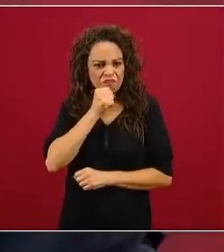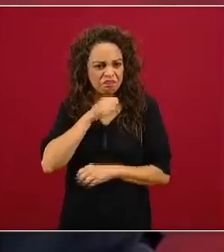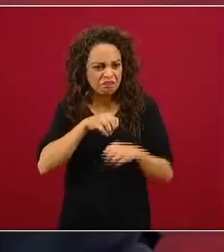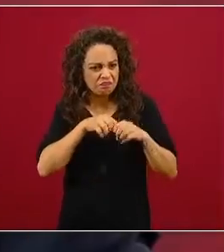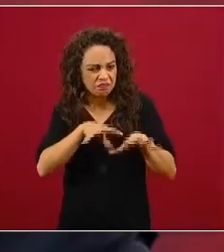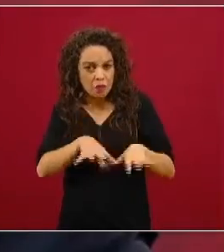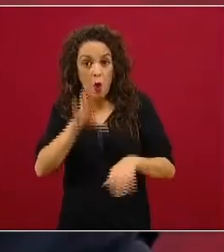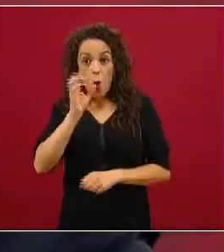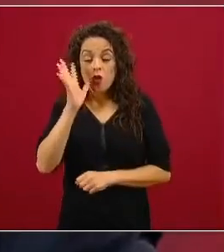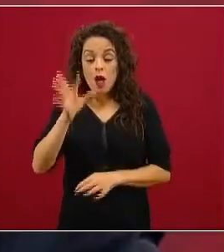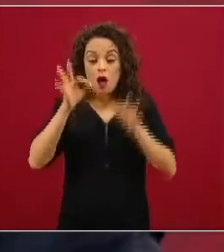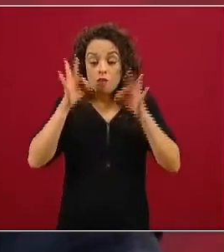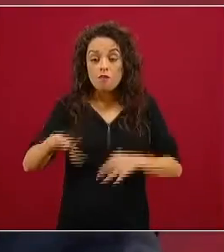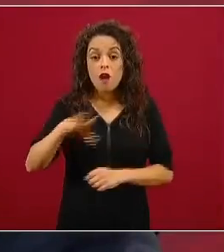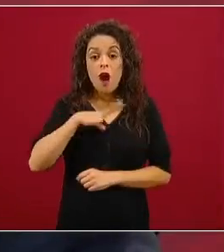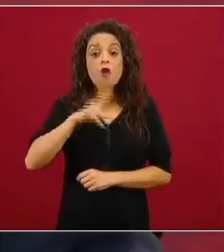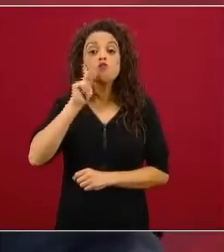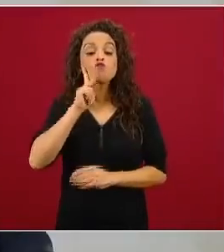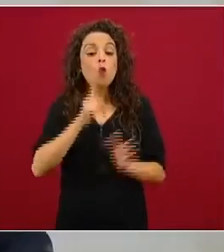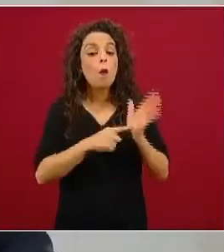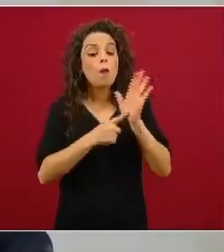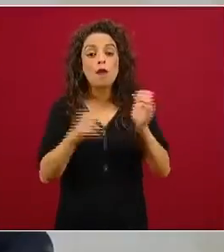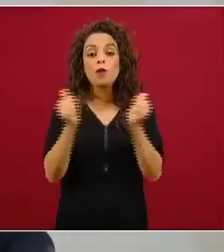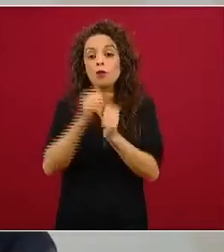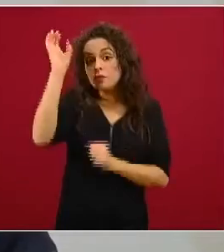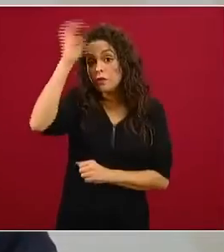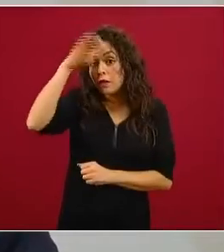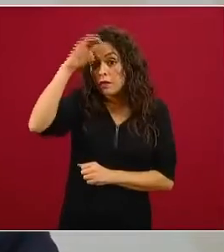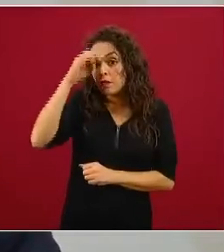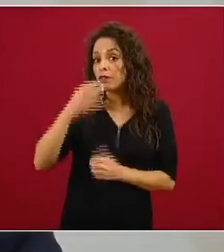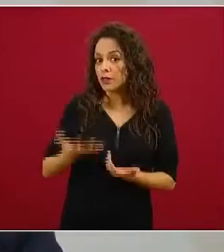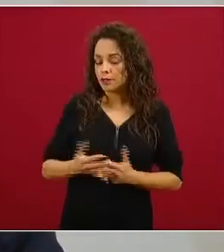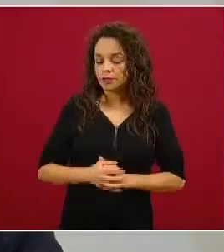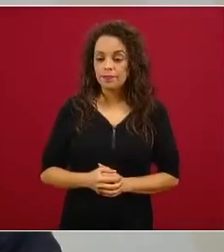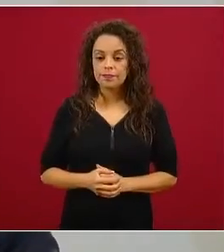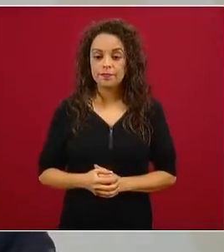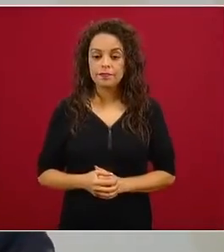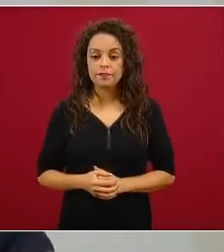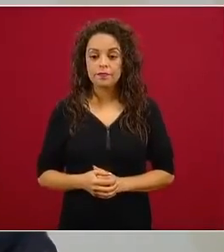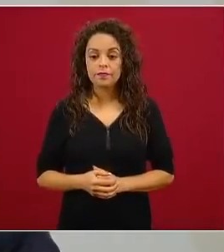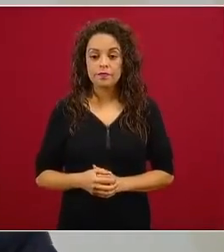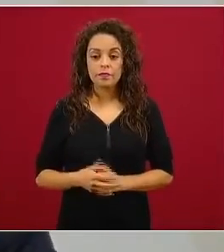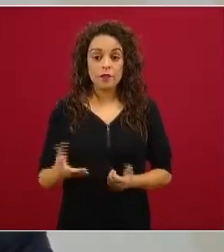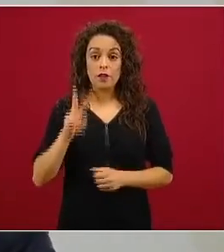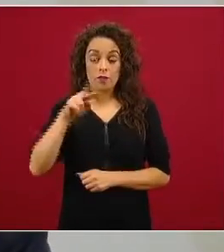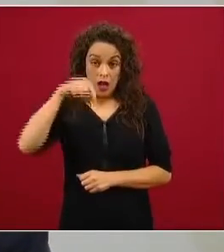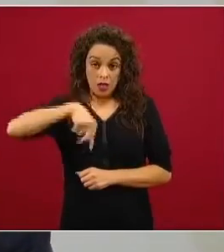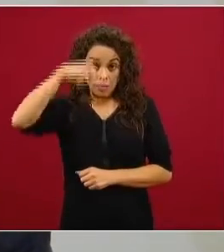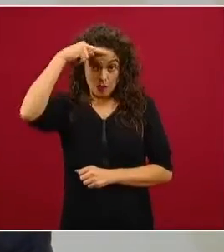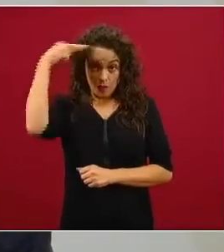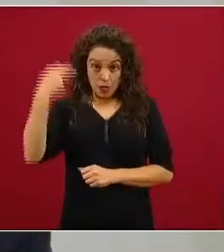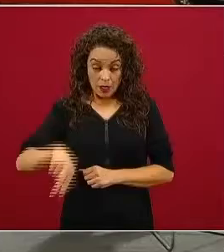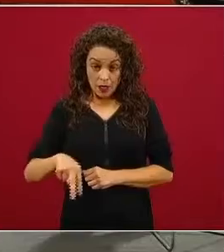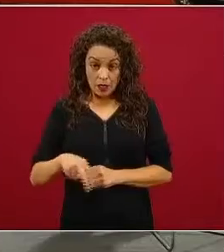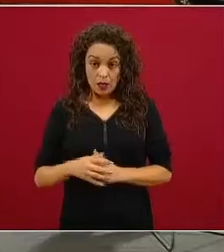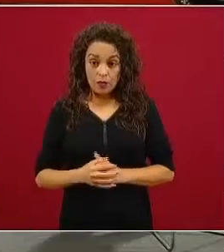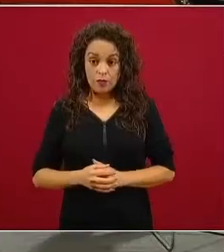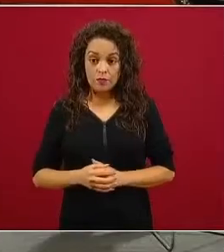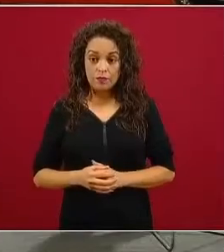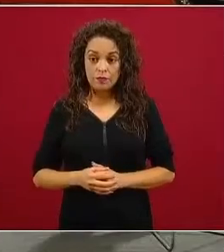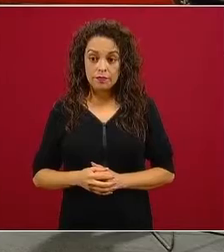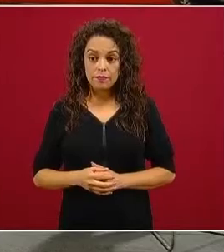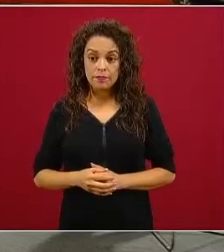una información en un grupo de WhatsApp, quién sabe, de la familia, de los amigos, en sus redes sociales, verificar lo que estamos difundiendo,